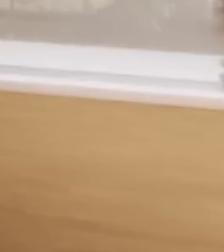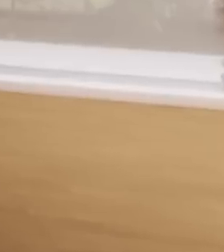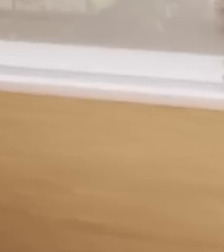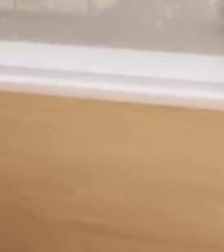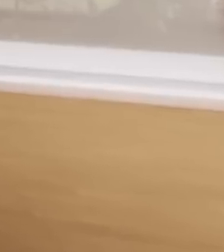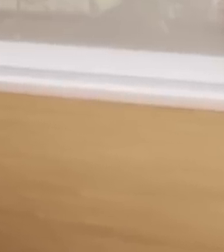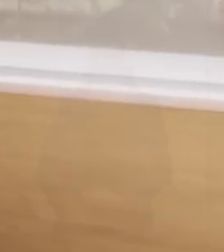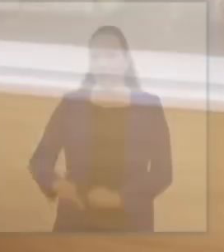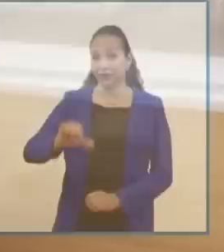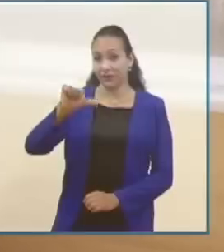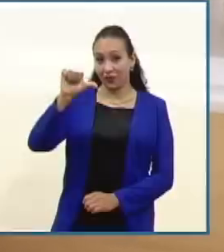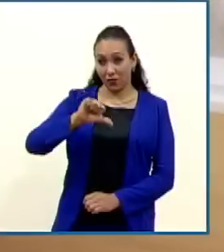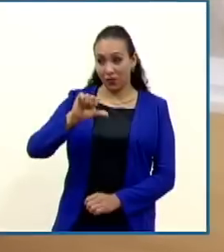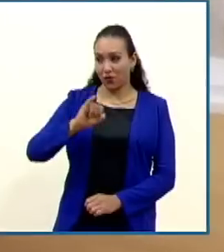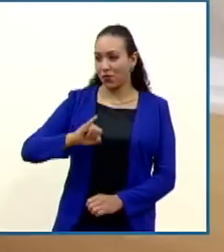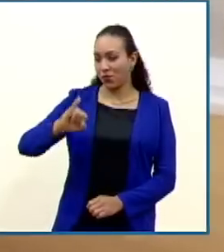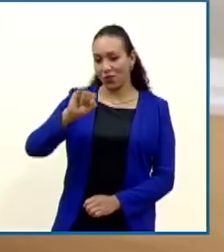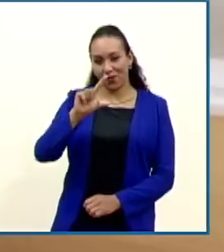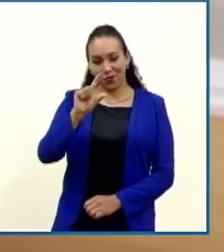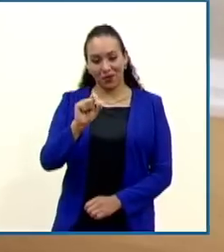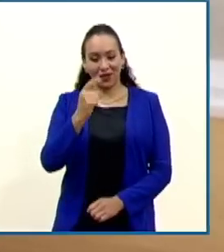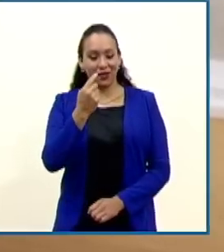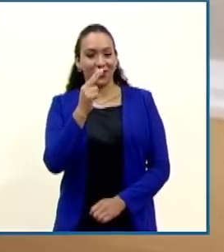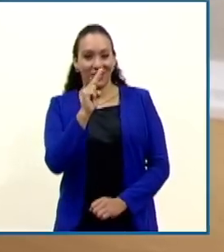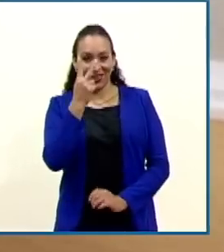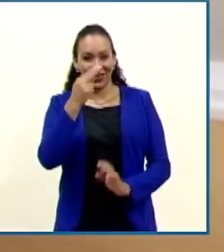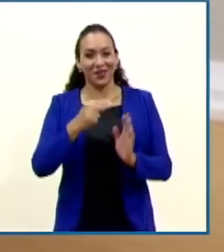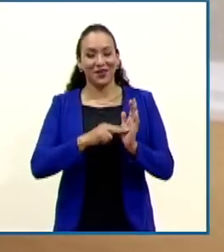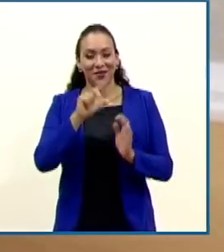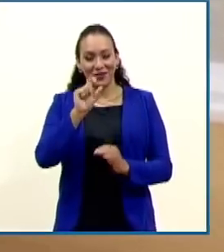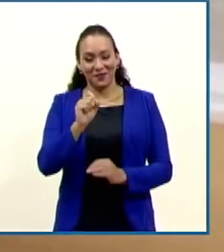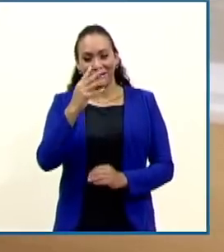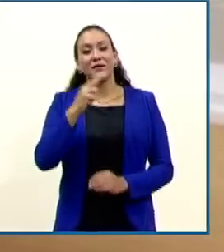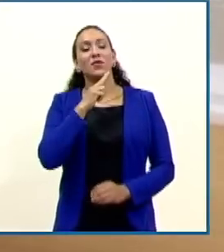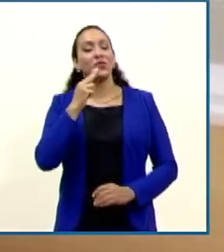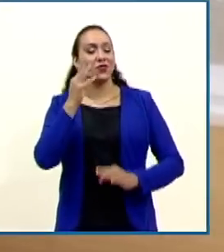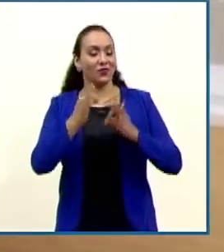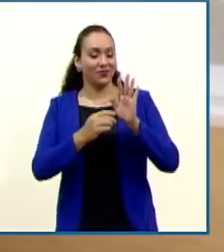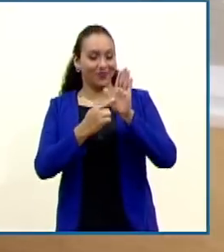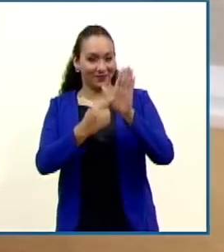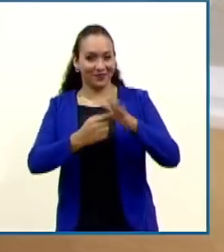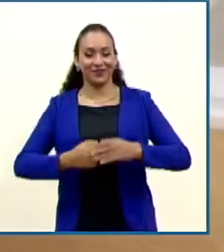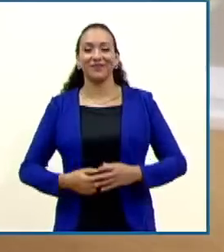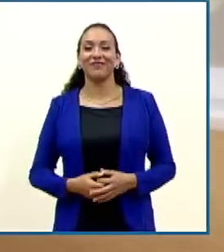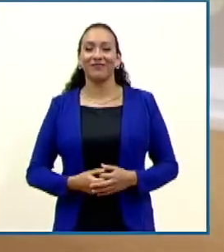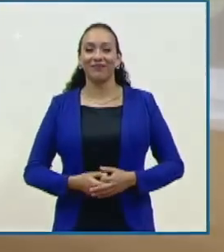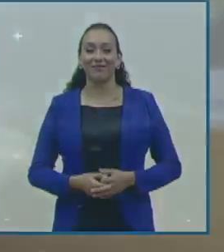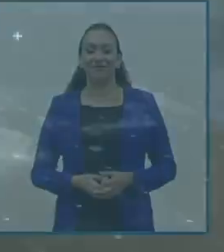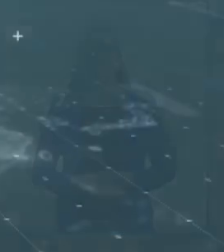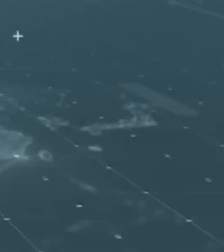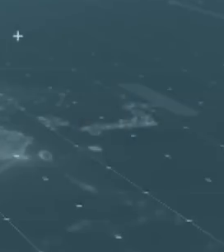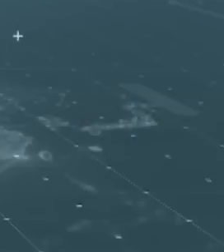Hoy es jueves 21 de noviembre de 2024 y estas son las noticias.